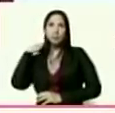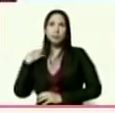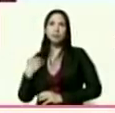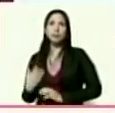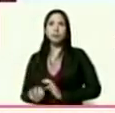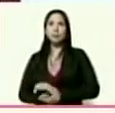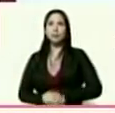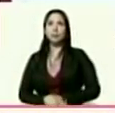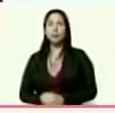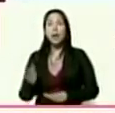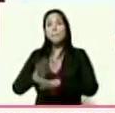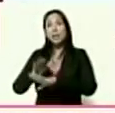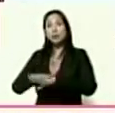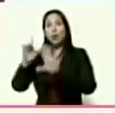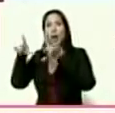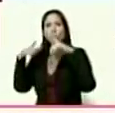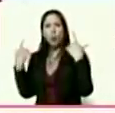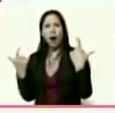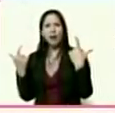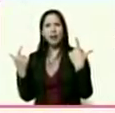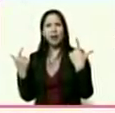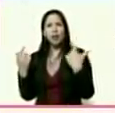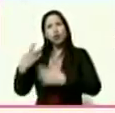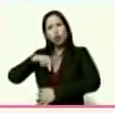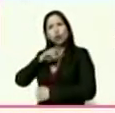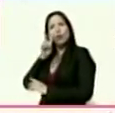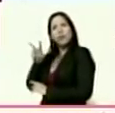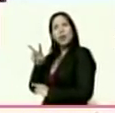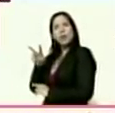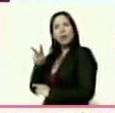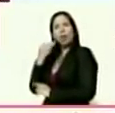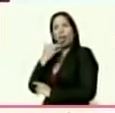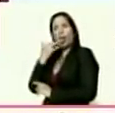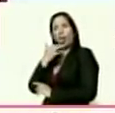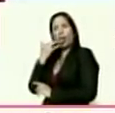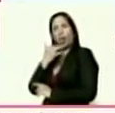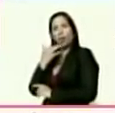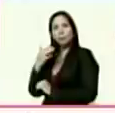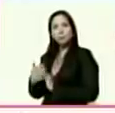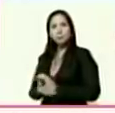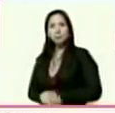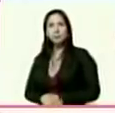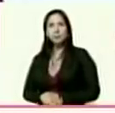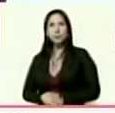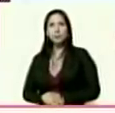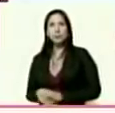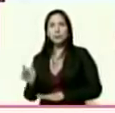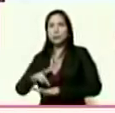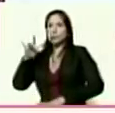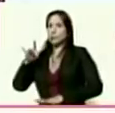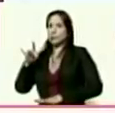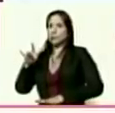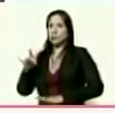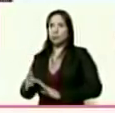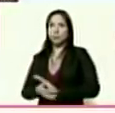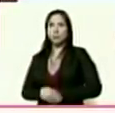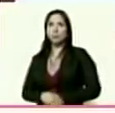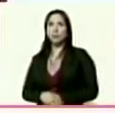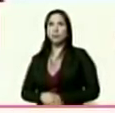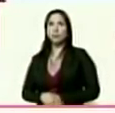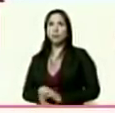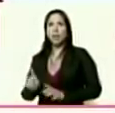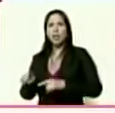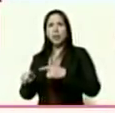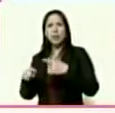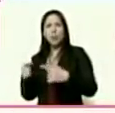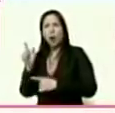Lo que ocurrió en La Guaira dan ganas de reírnos, si no fuese tan grave. Después este